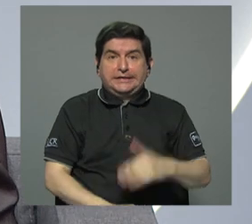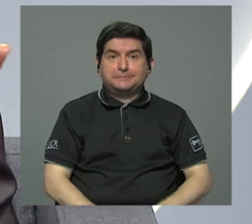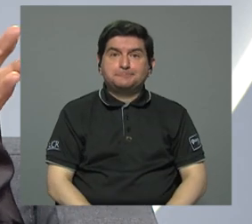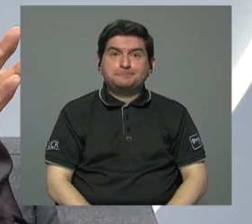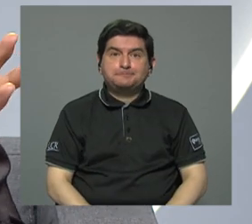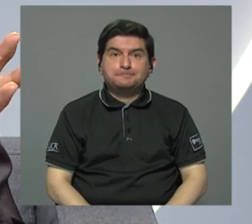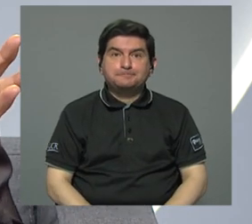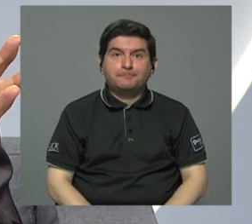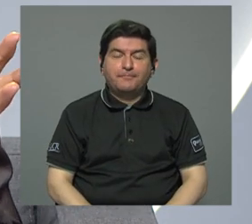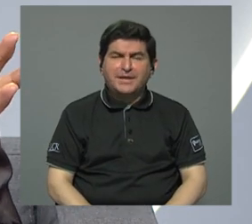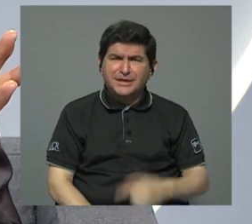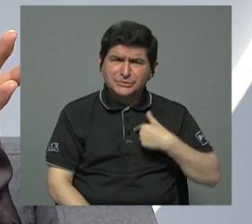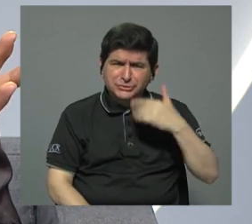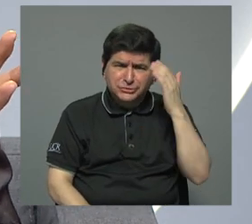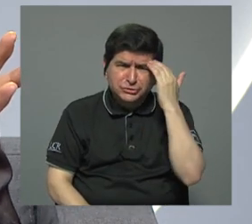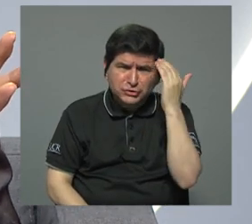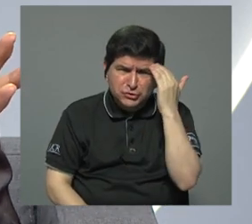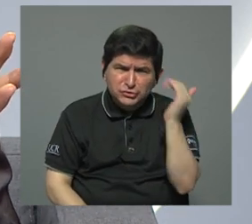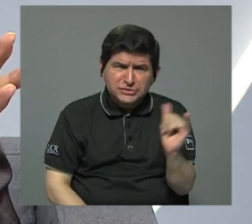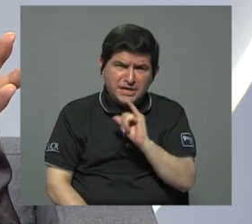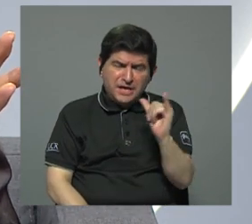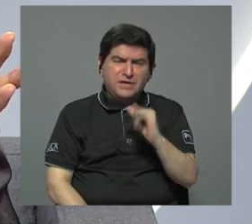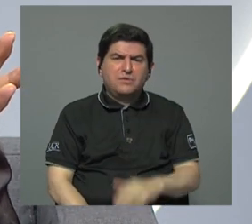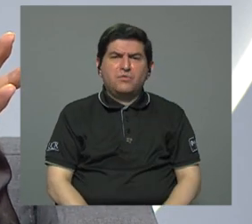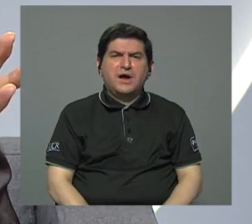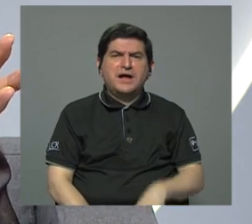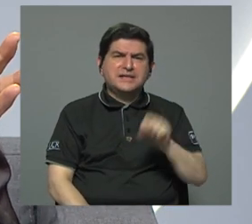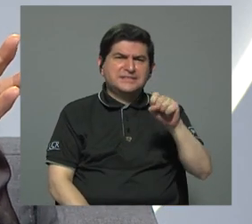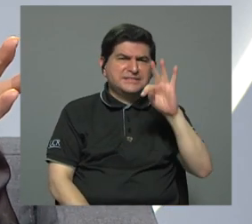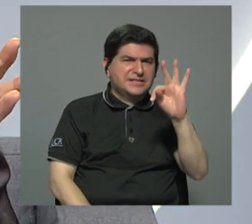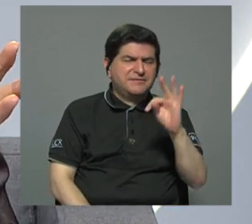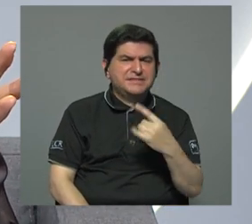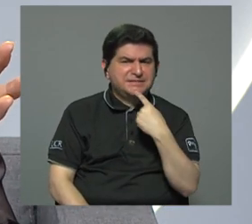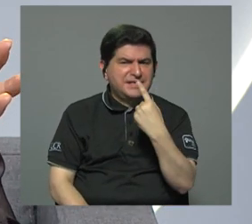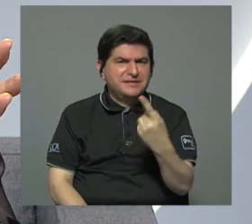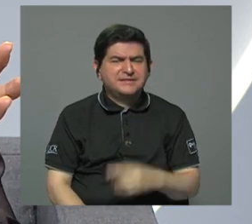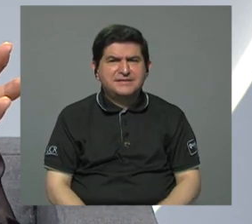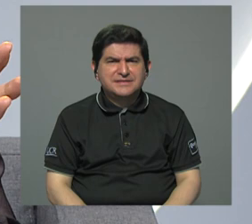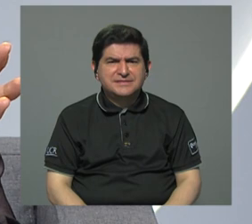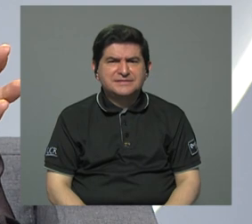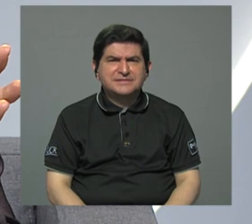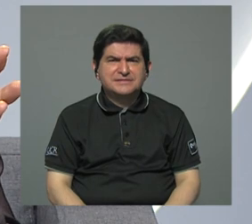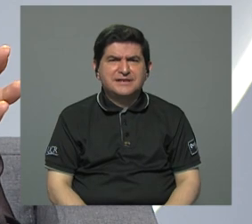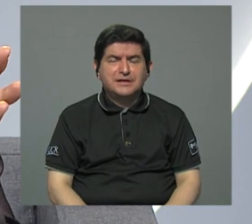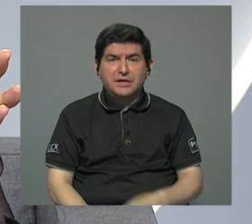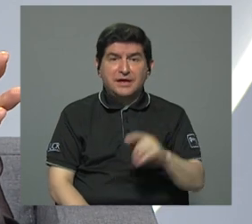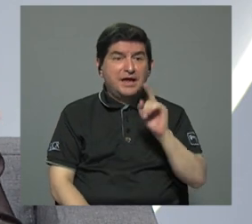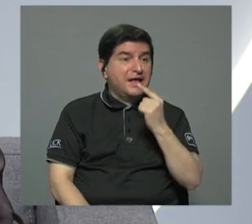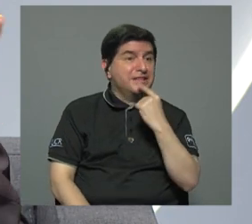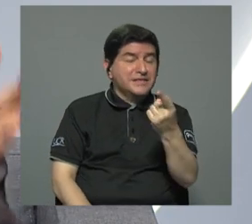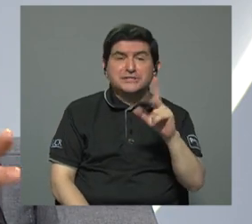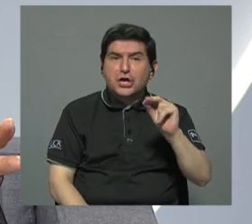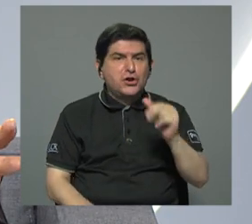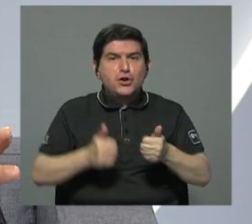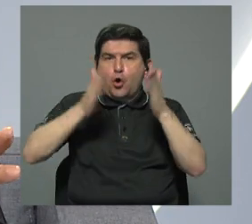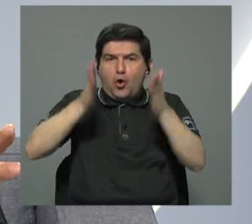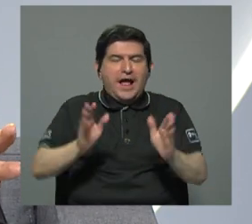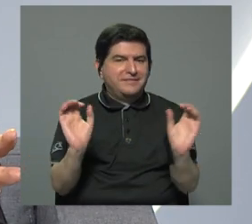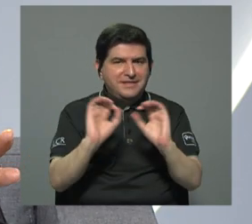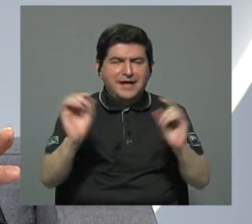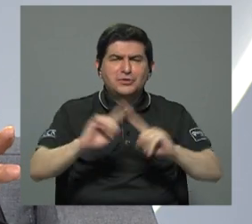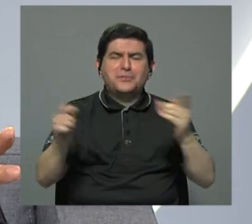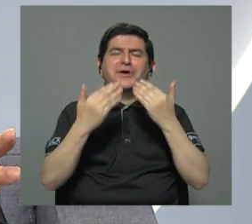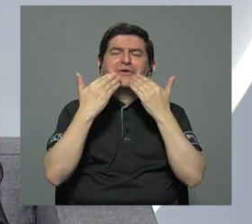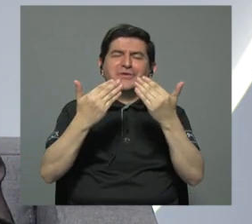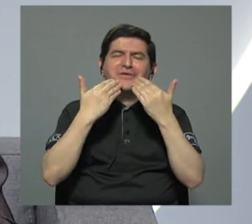Bueno, y yo sé que también nos va a decir don Sebastián Trejo, yo no estoy siendo aspirante a ningún puesto, pero gracias por